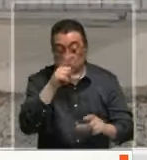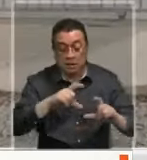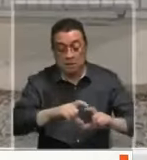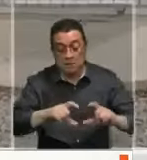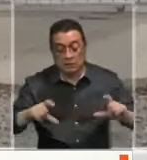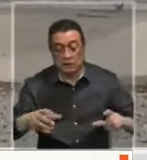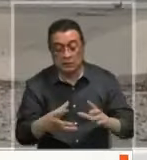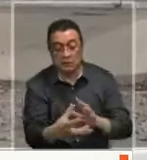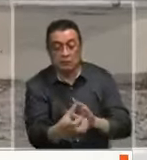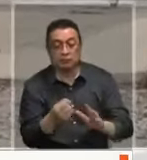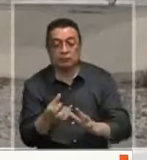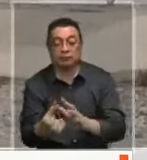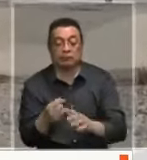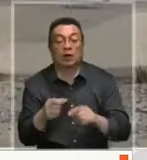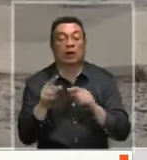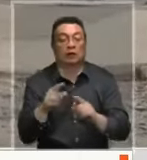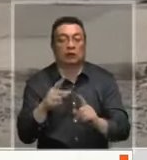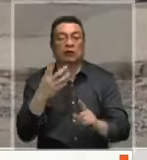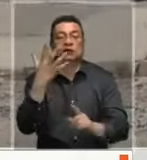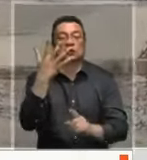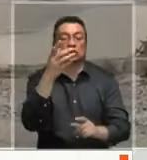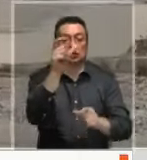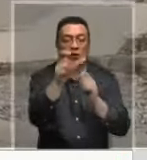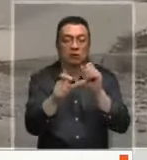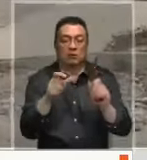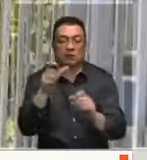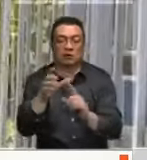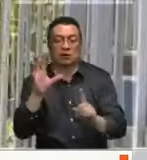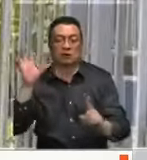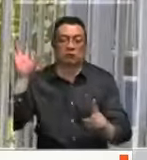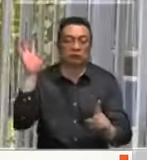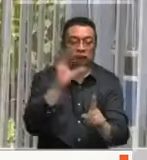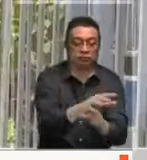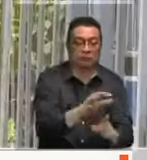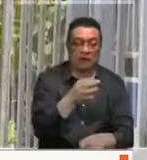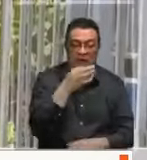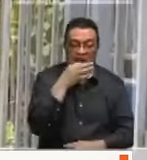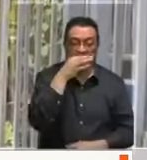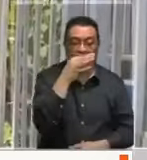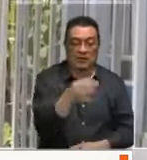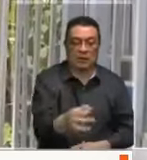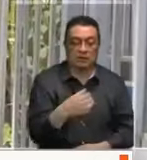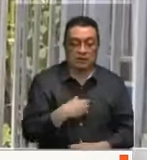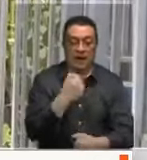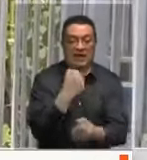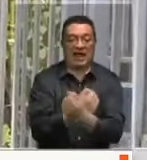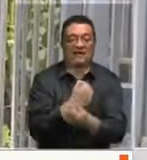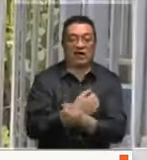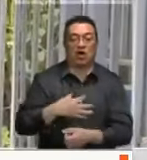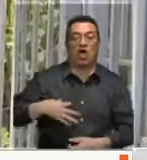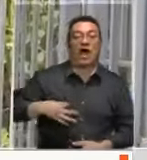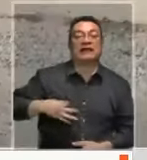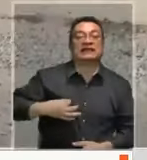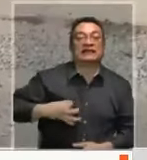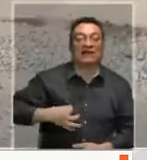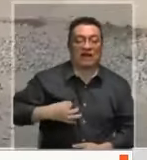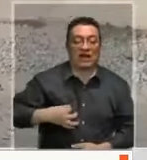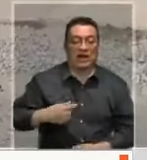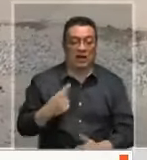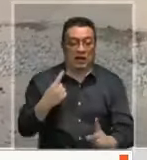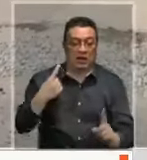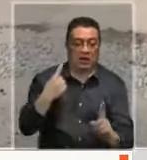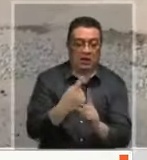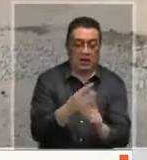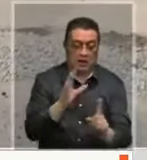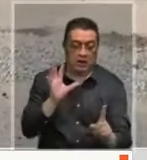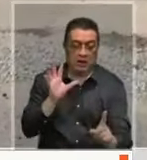con las patentes y es abordado por 5 sujetos que a viva voz le mencionan que es carabinero de civil que se acercaba hasta él.